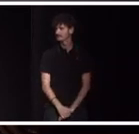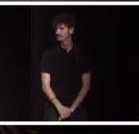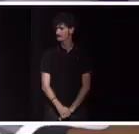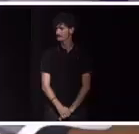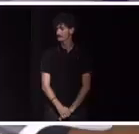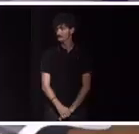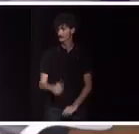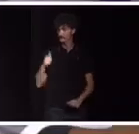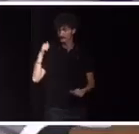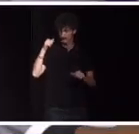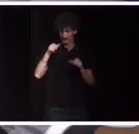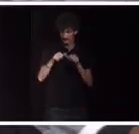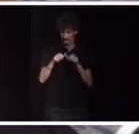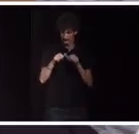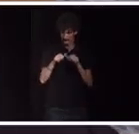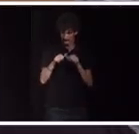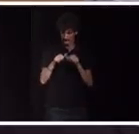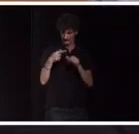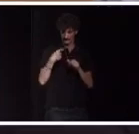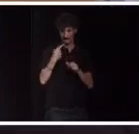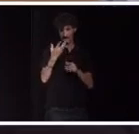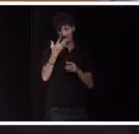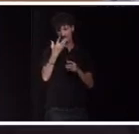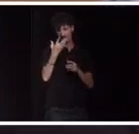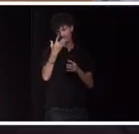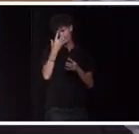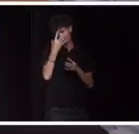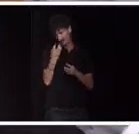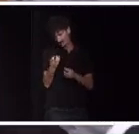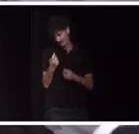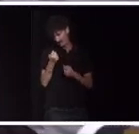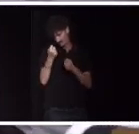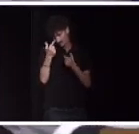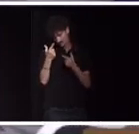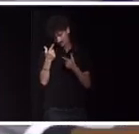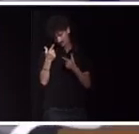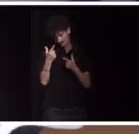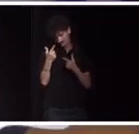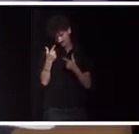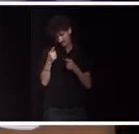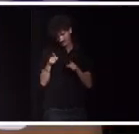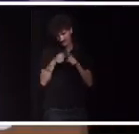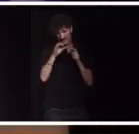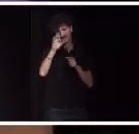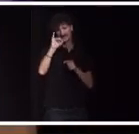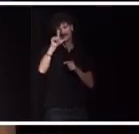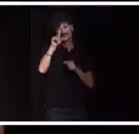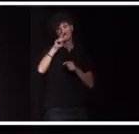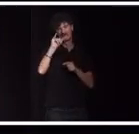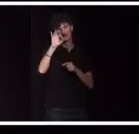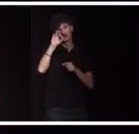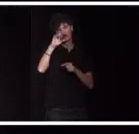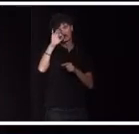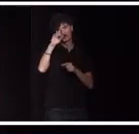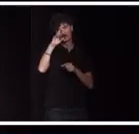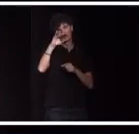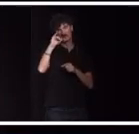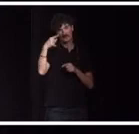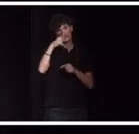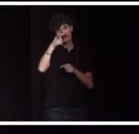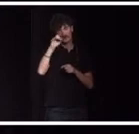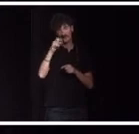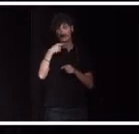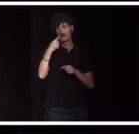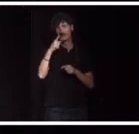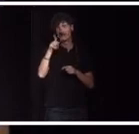El otro día estaba yo un poco melancólica, y me puse a escuchar al gran Silvio Rodríguez, como no, una de